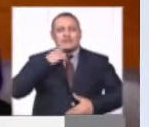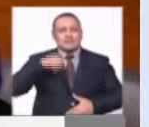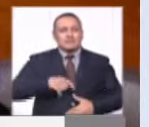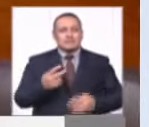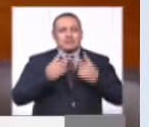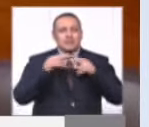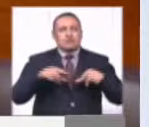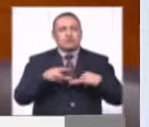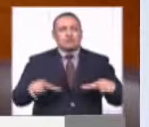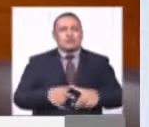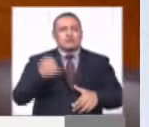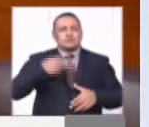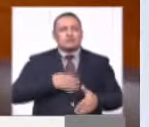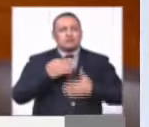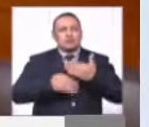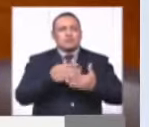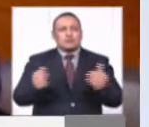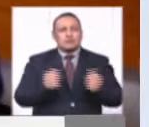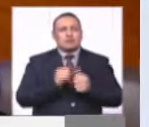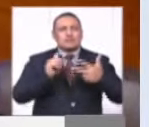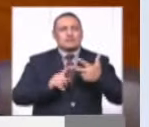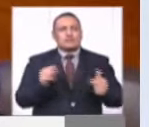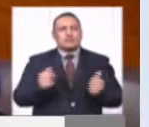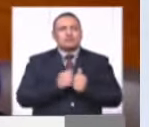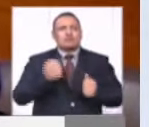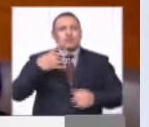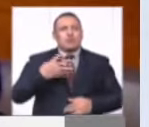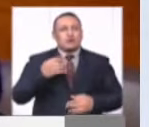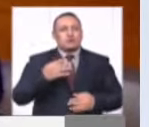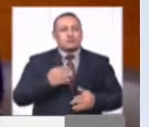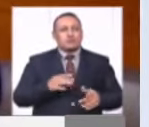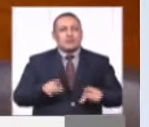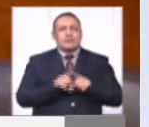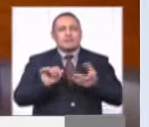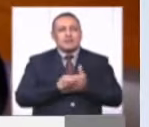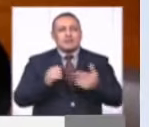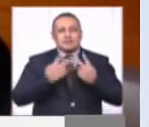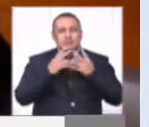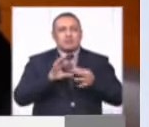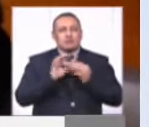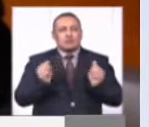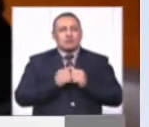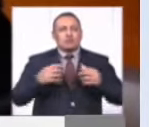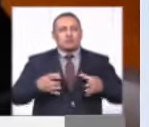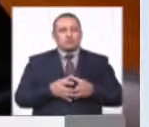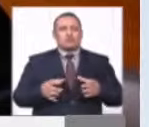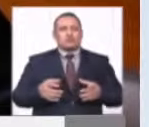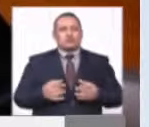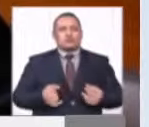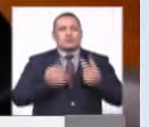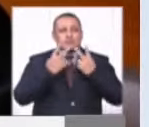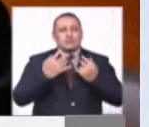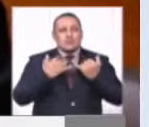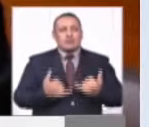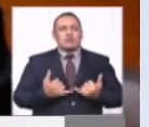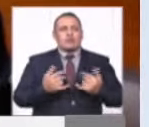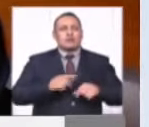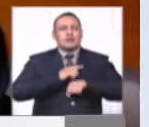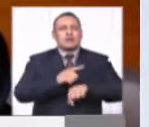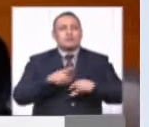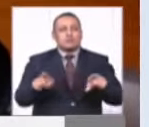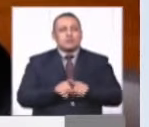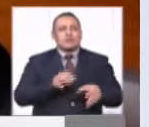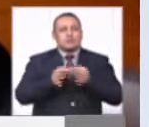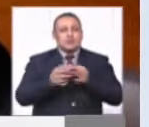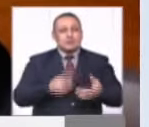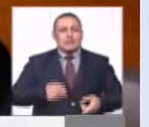estrecho, como es el segundo tramo, el tercer tramo y el cuarto tramo, y ellos estén unificados a nosotros. Y ahora de una vez que